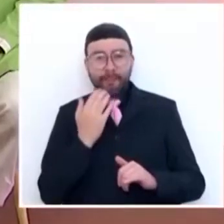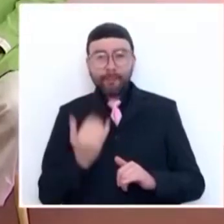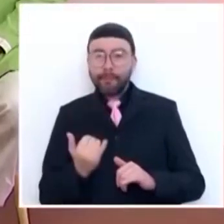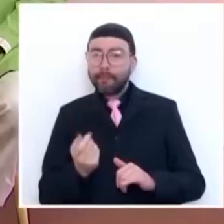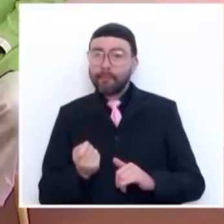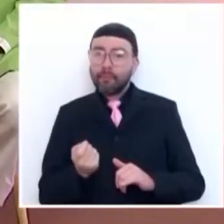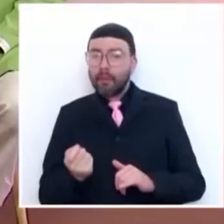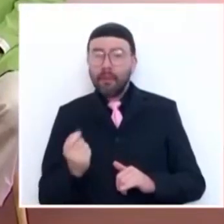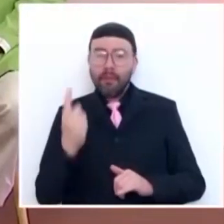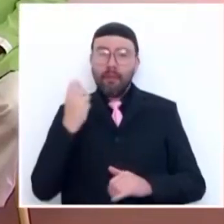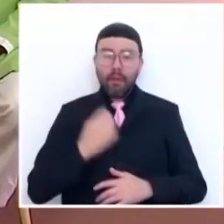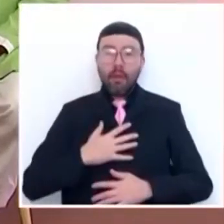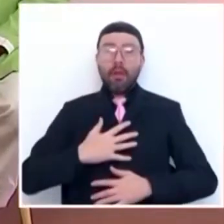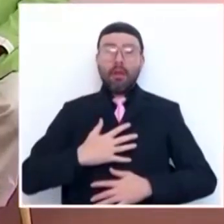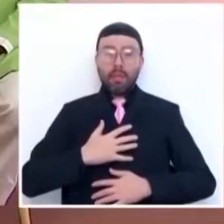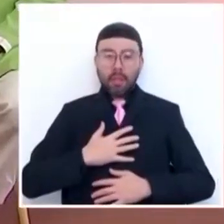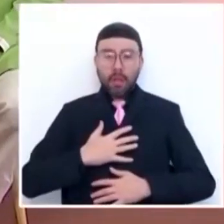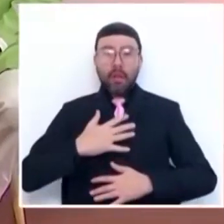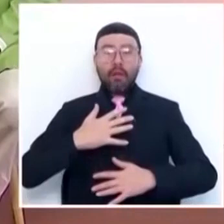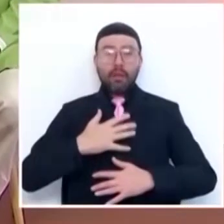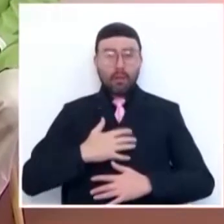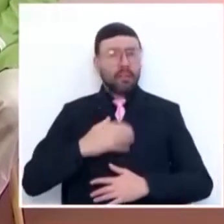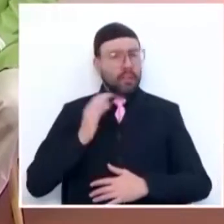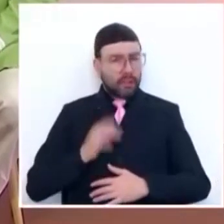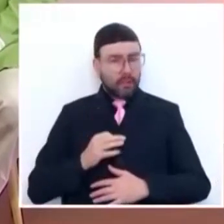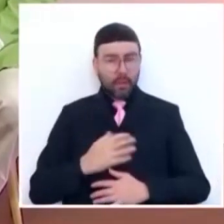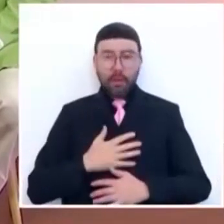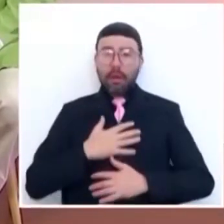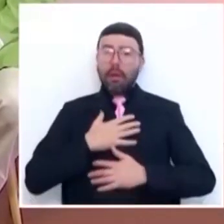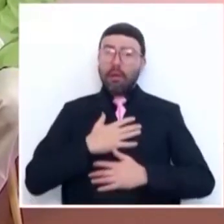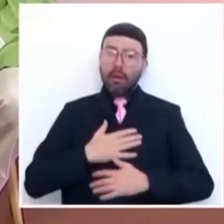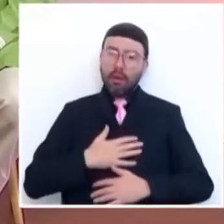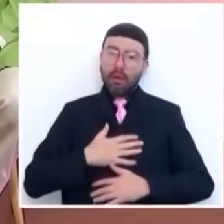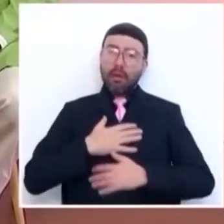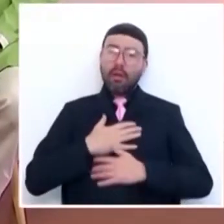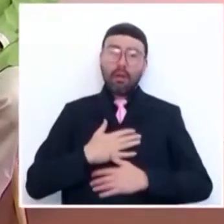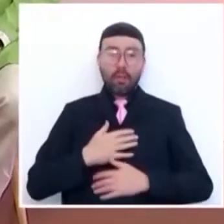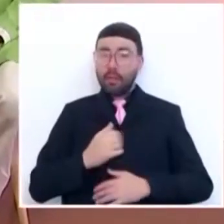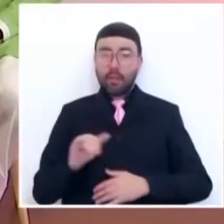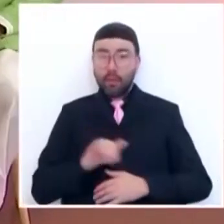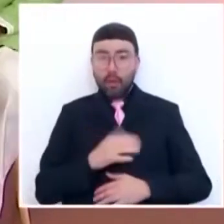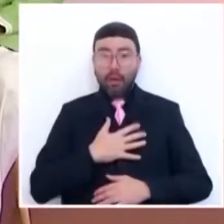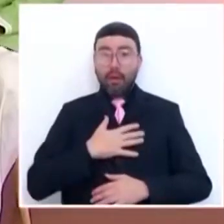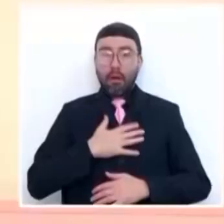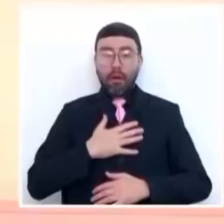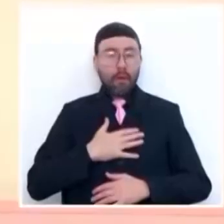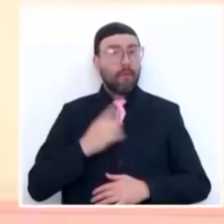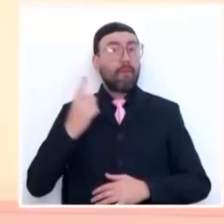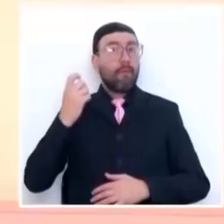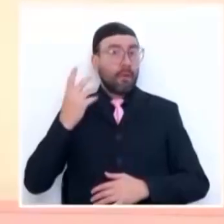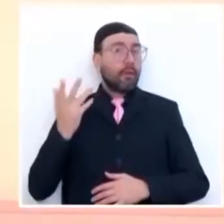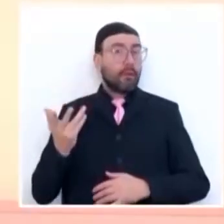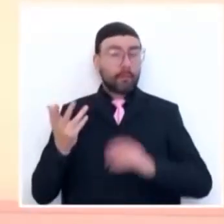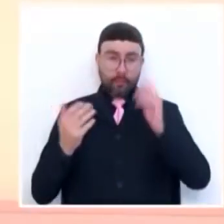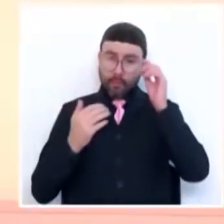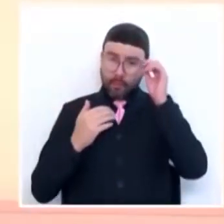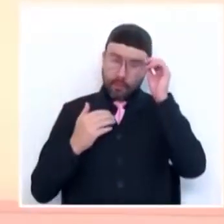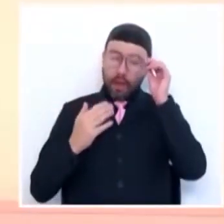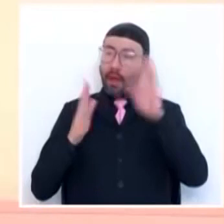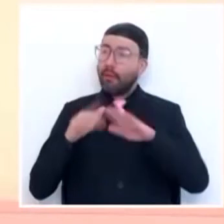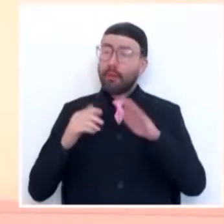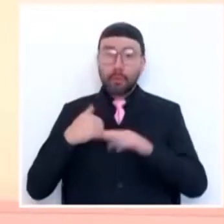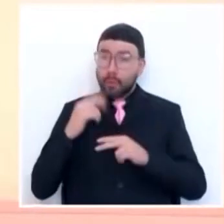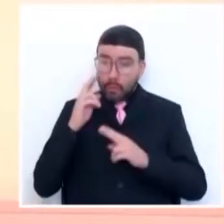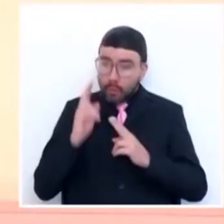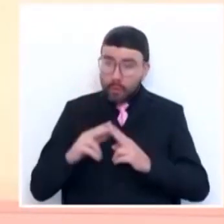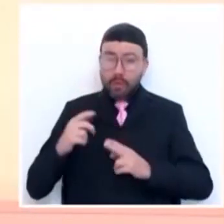cerca a una insuficiencia respiratoria, o sea, siempre estamos respirando como si estuviéramos asfixiados. Y por desconocer eso, por ejemplo, tenemos posturas